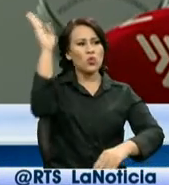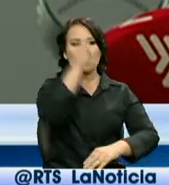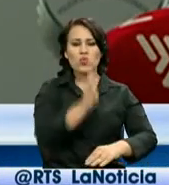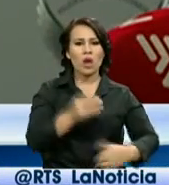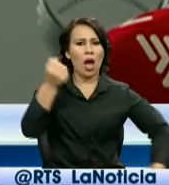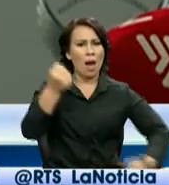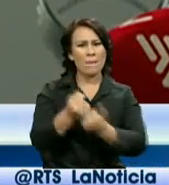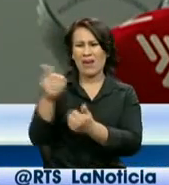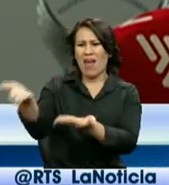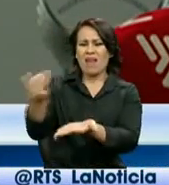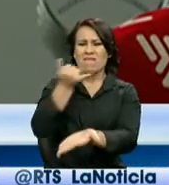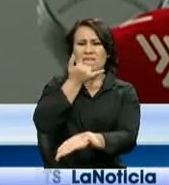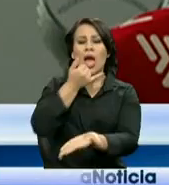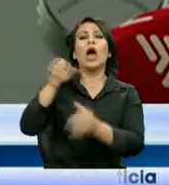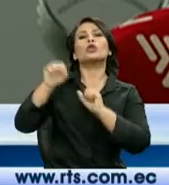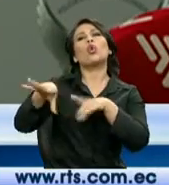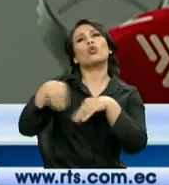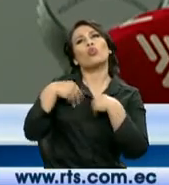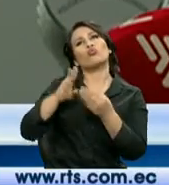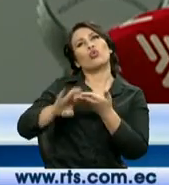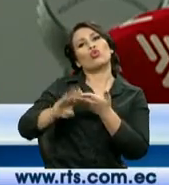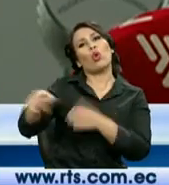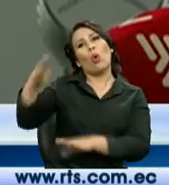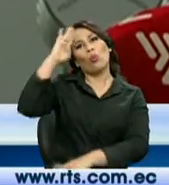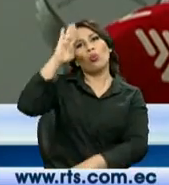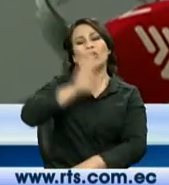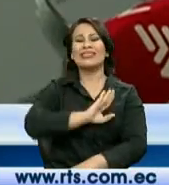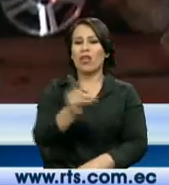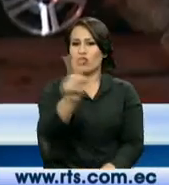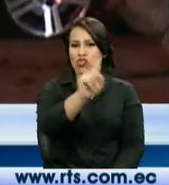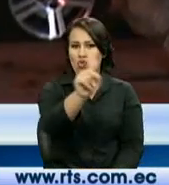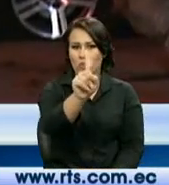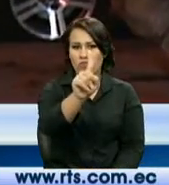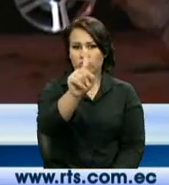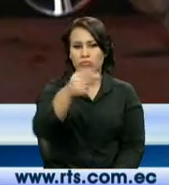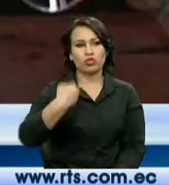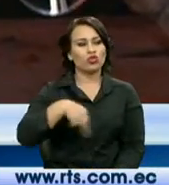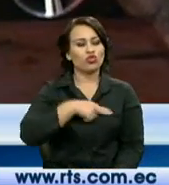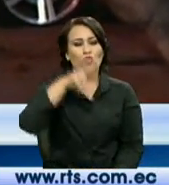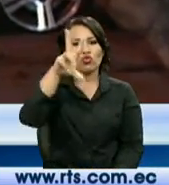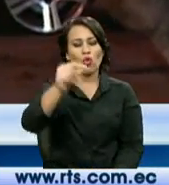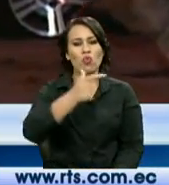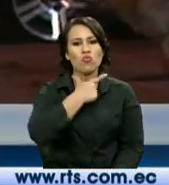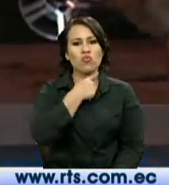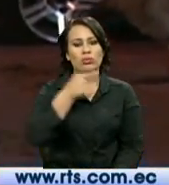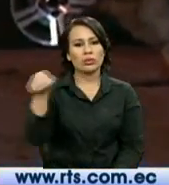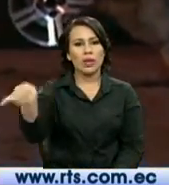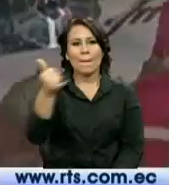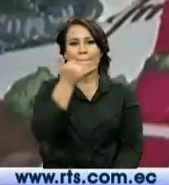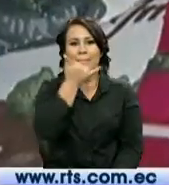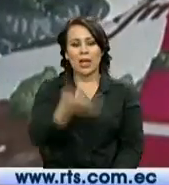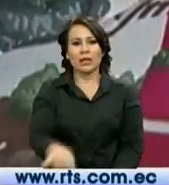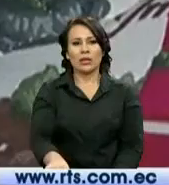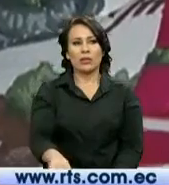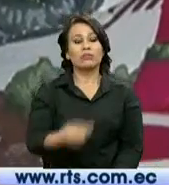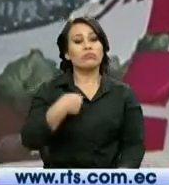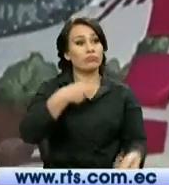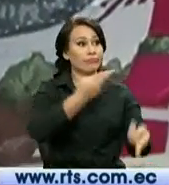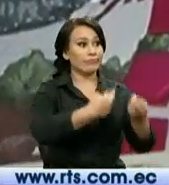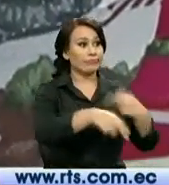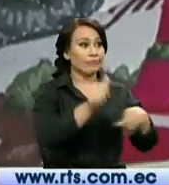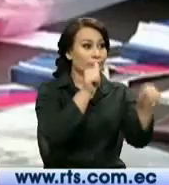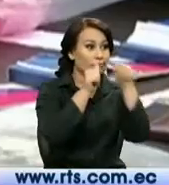historia del falso espíritu y cuerpo. Con ello, la unidad contra el tráfico para el consumo interno